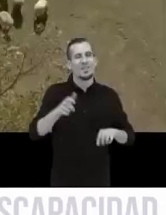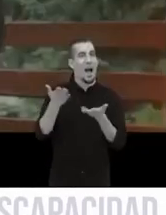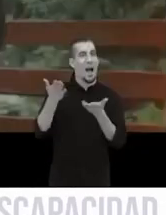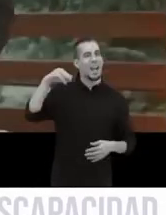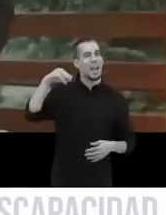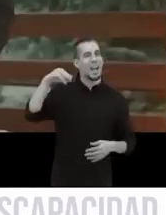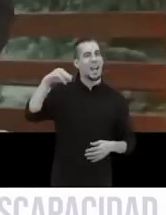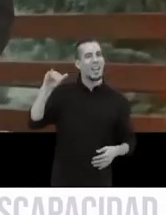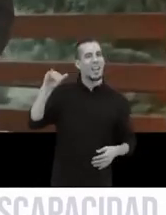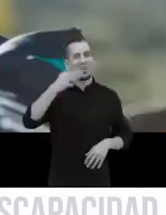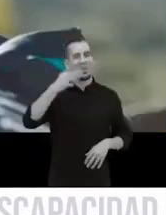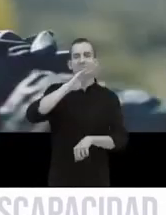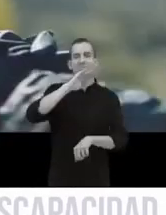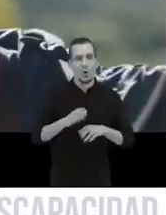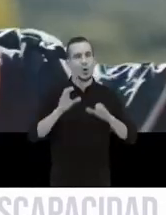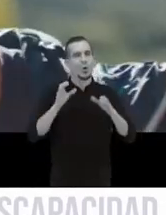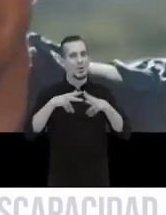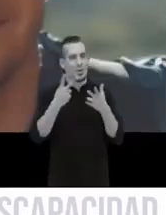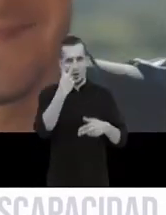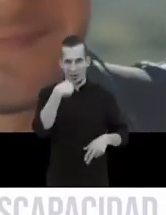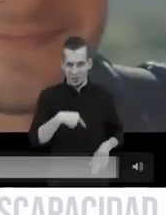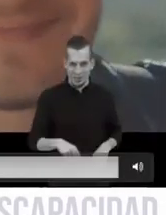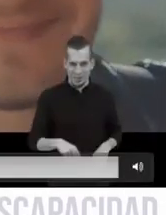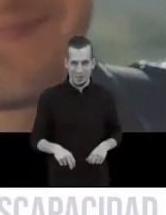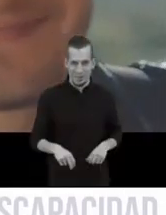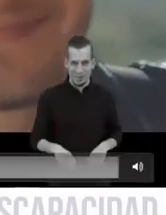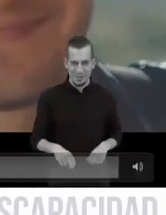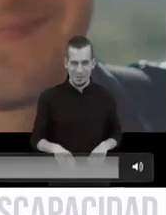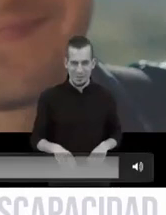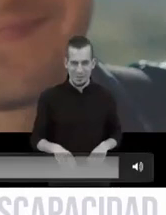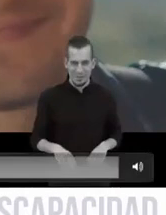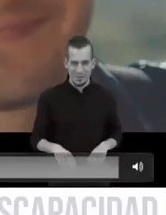como danielle sean lo que quieren ser grupo social 11